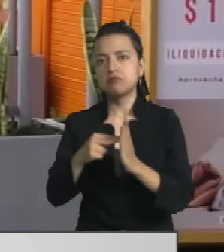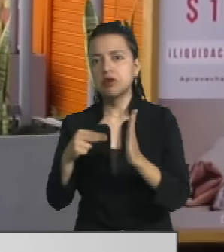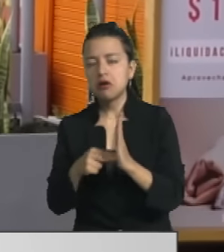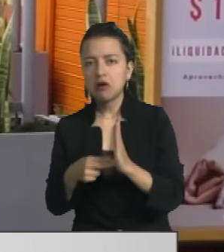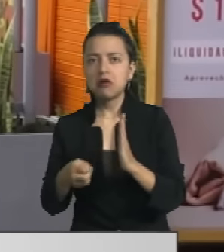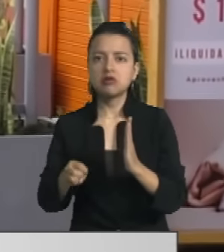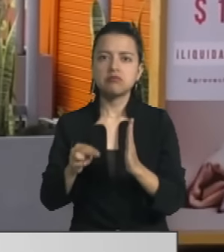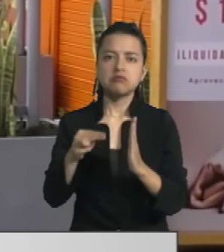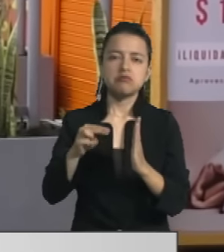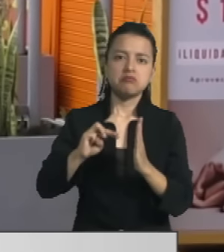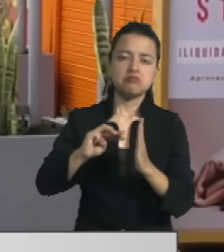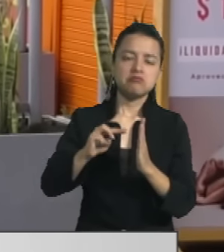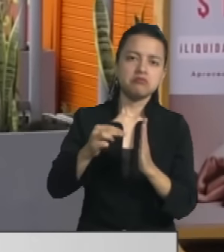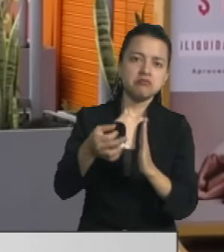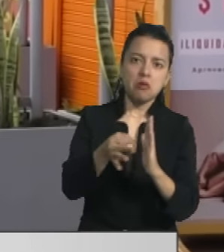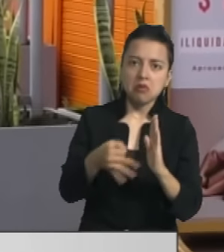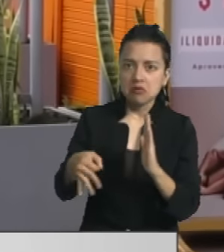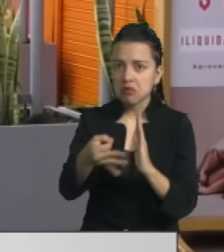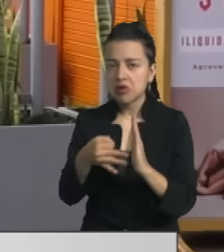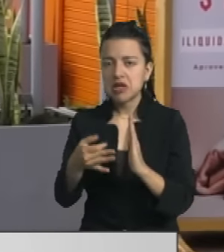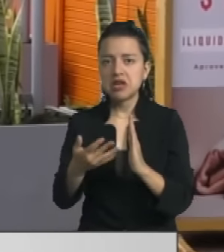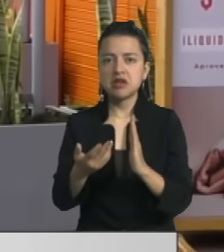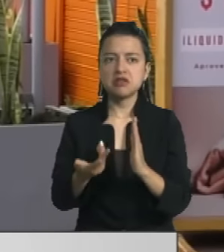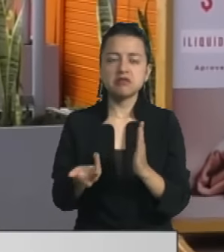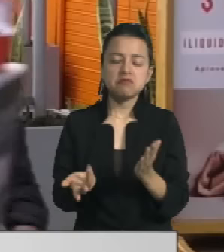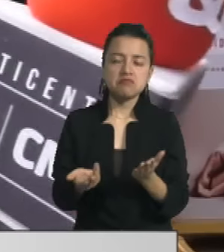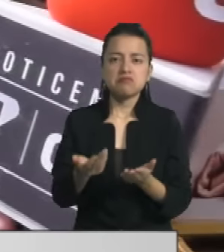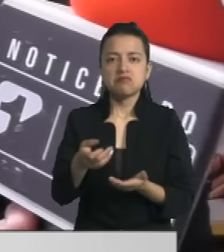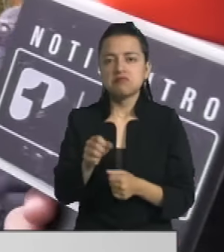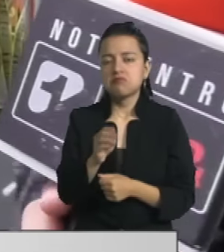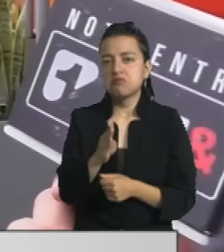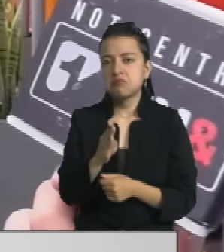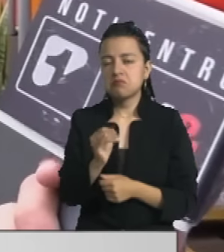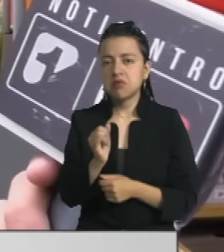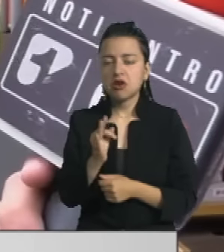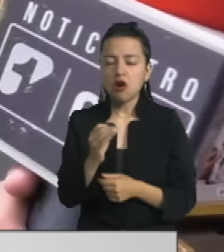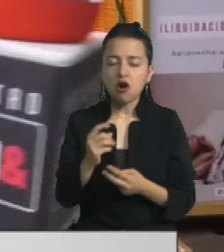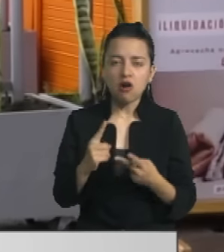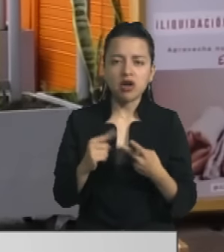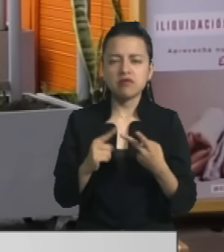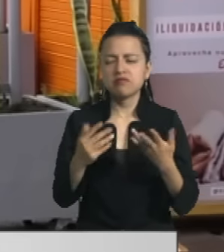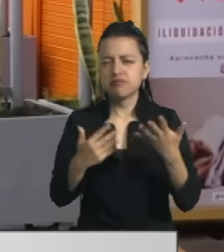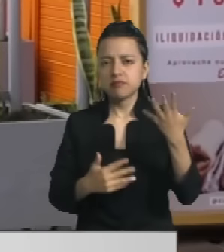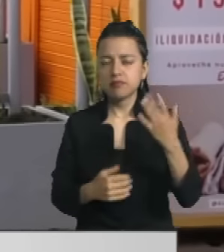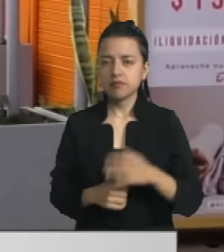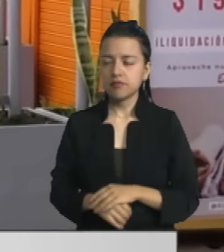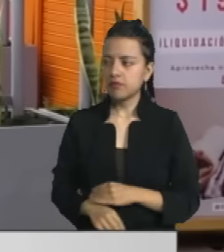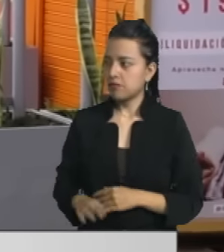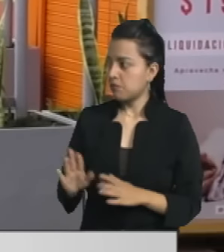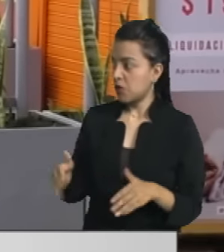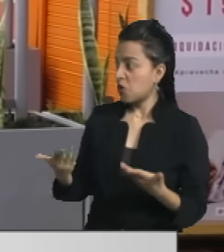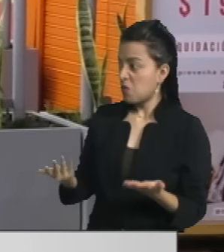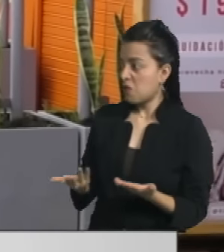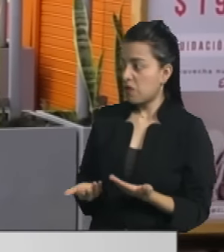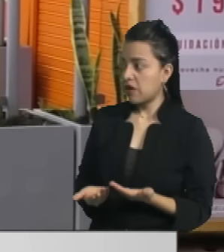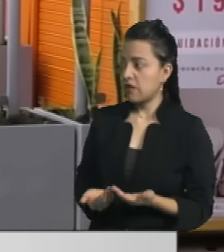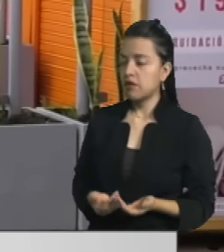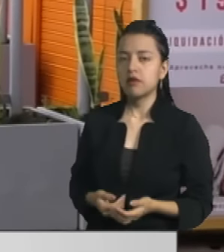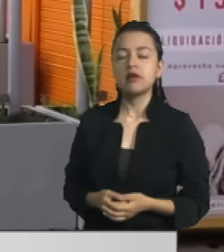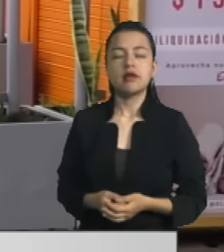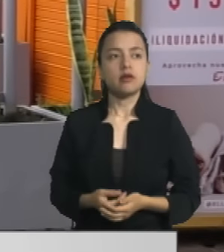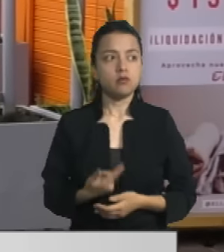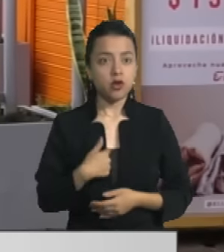tienen un costo menos bajo que las otras monedas virtuales Pero cómo le fue qué le hacen arriba pues lo único que te hacen es